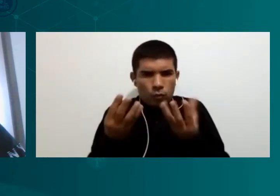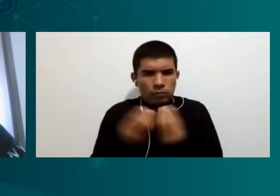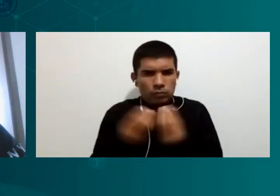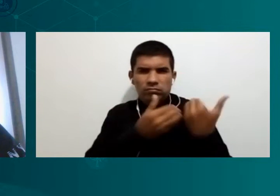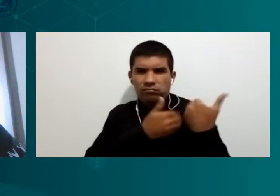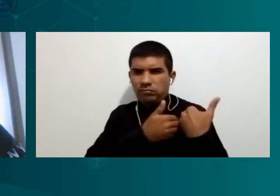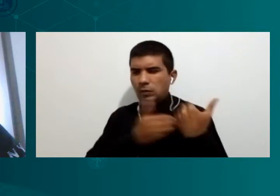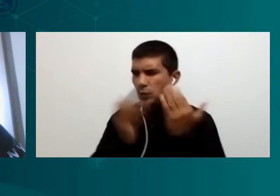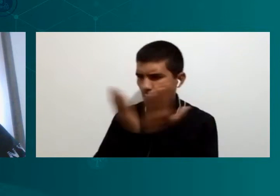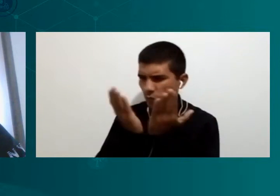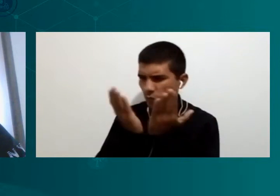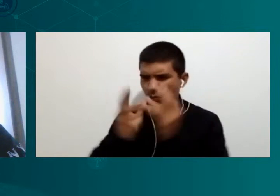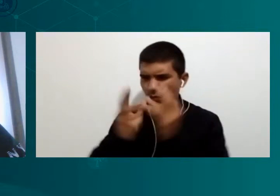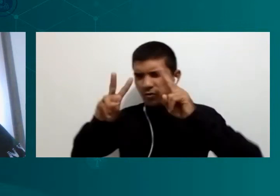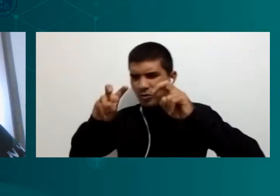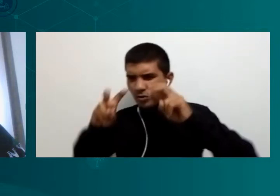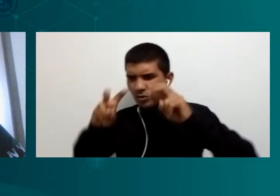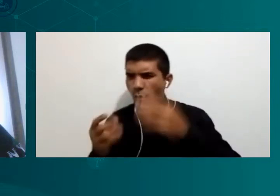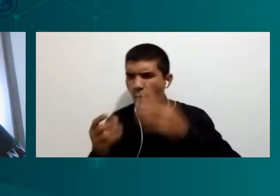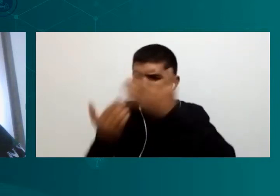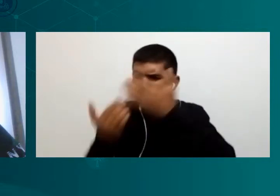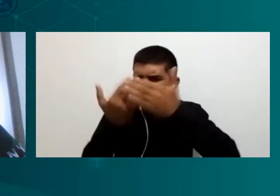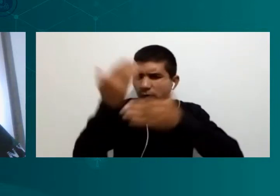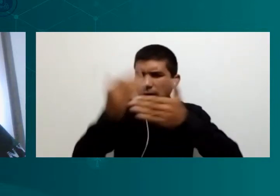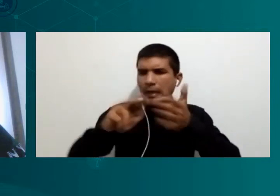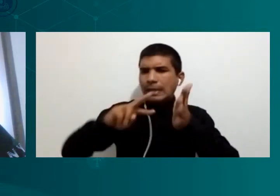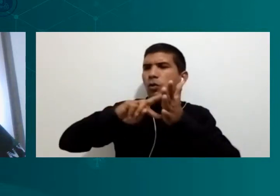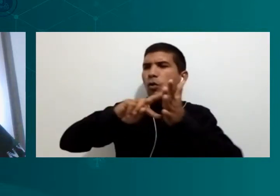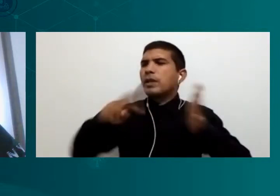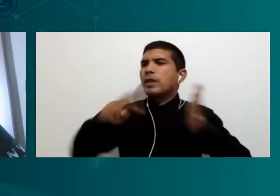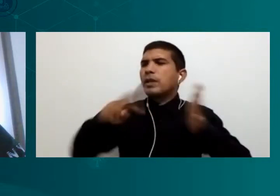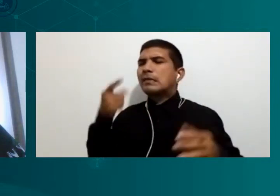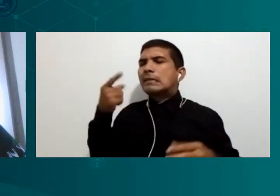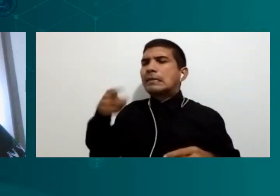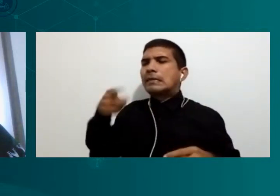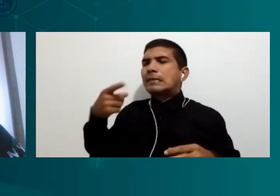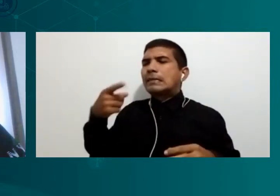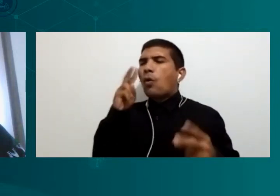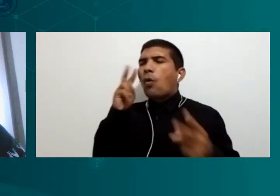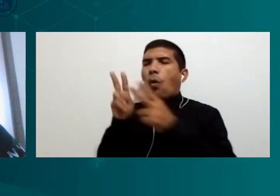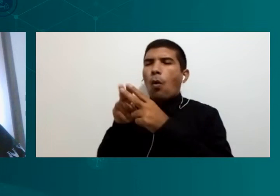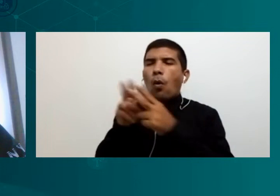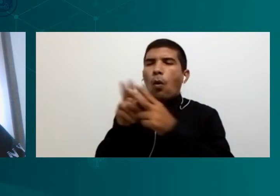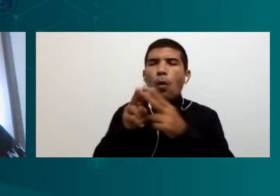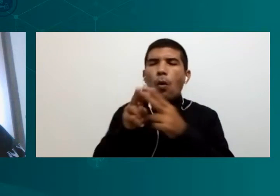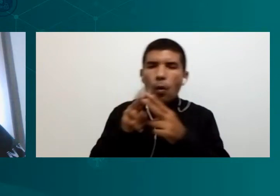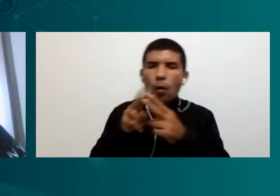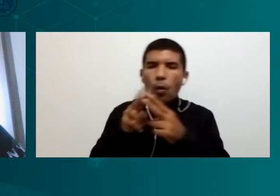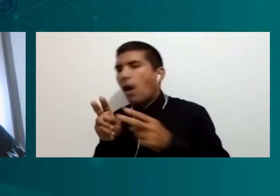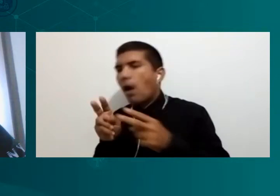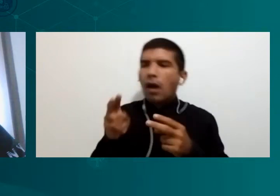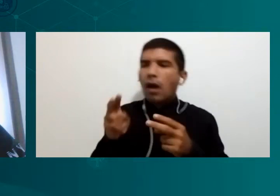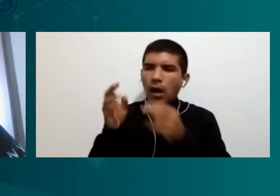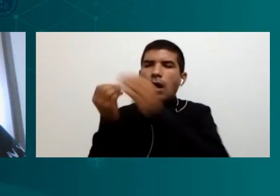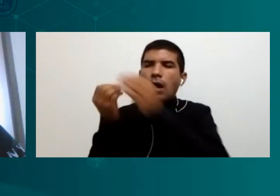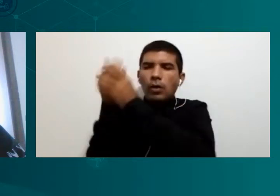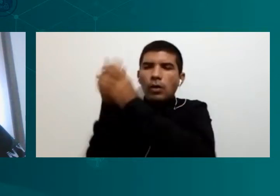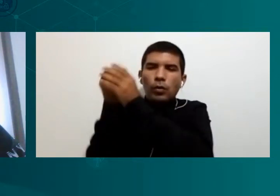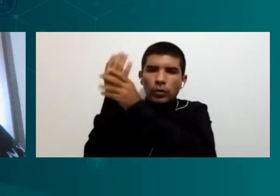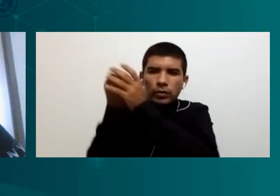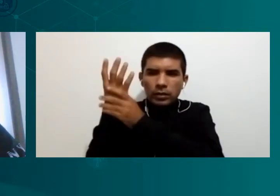esta misma unidad estamos incorporando unas. Es la encargada de incorporar